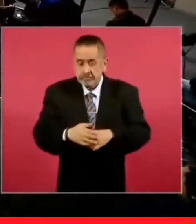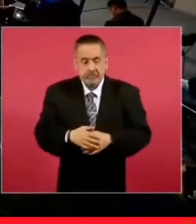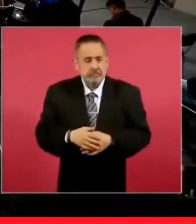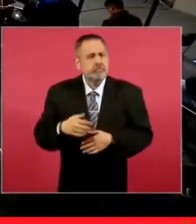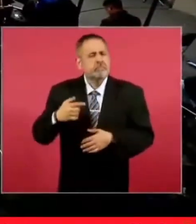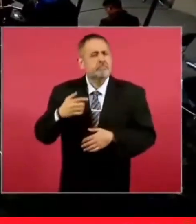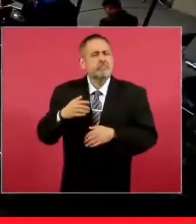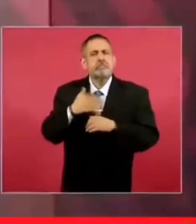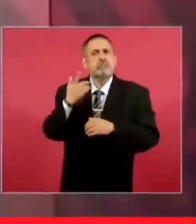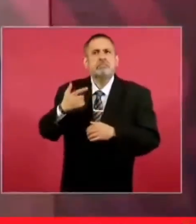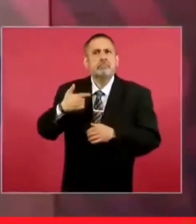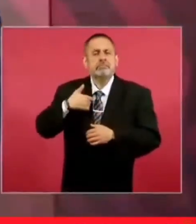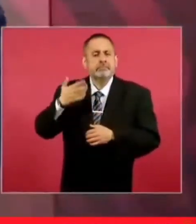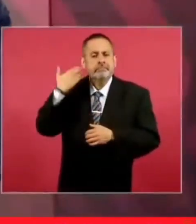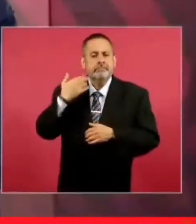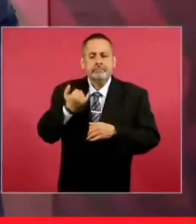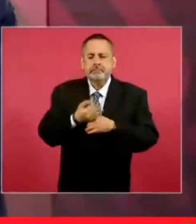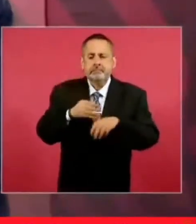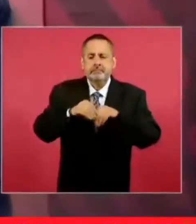informé